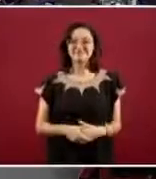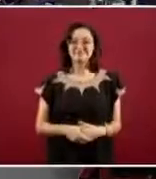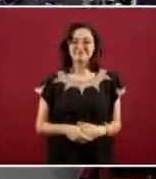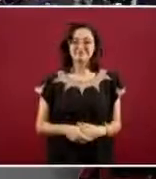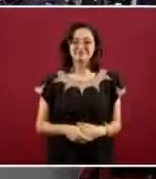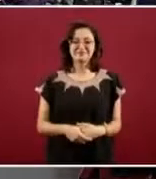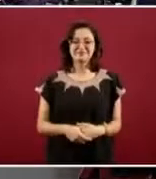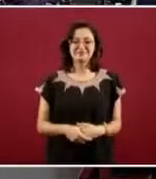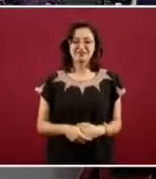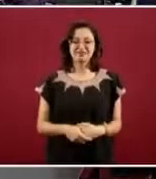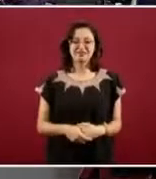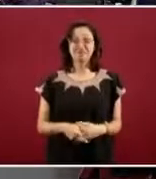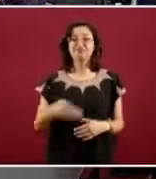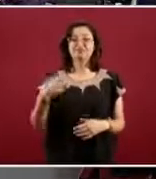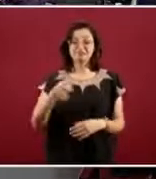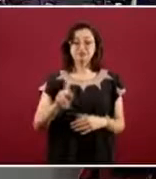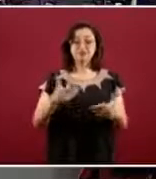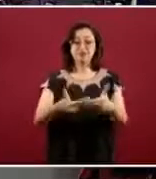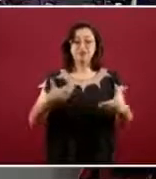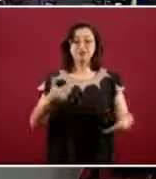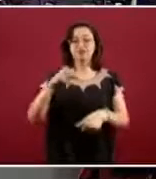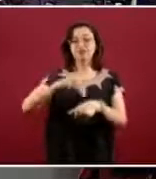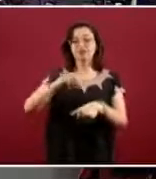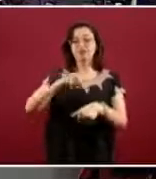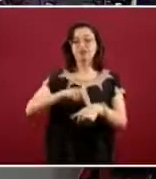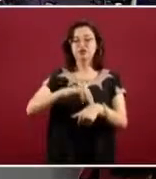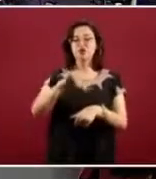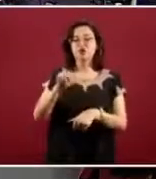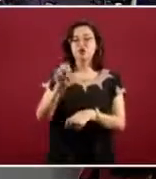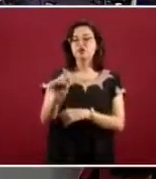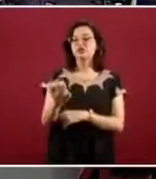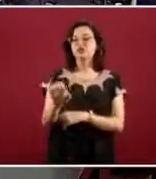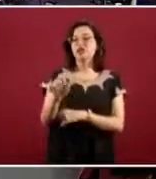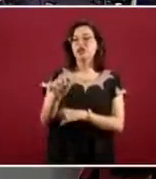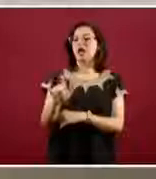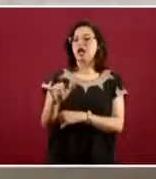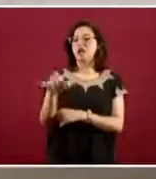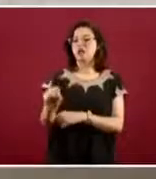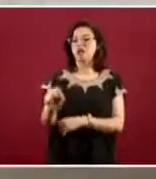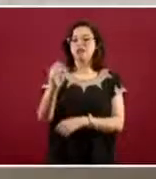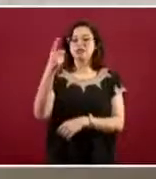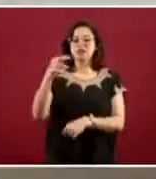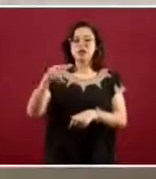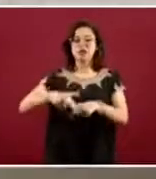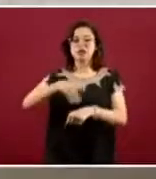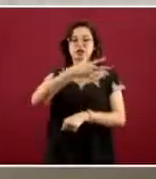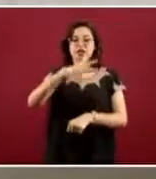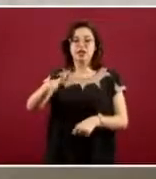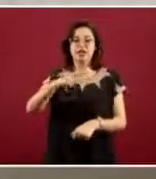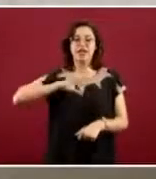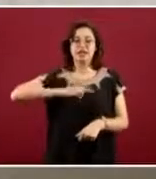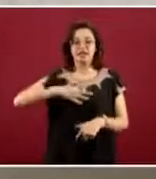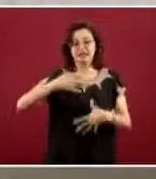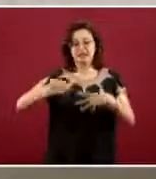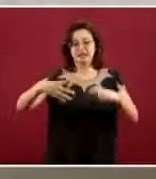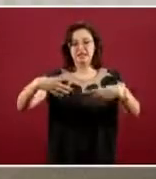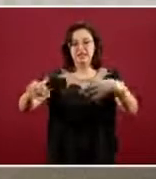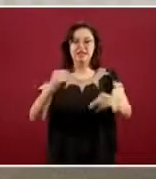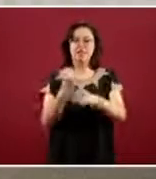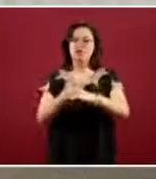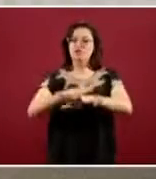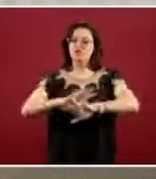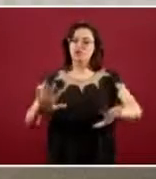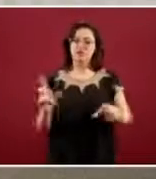Bueno, pero antes el doctor José Luis Salomía, director general de epidemiología, va a presentar el informe técnico